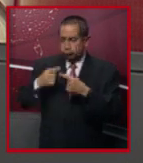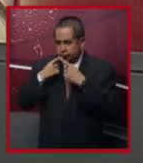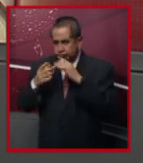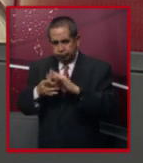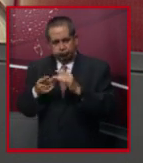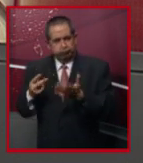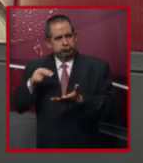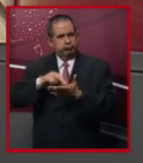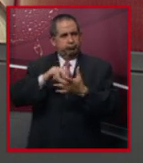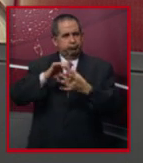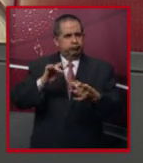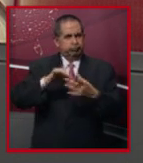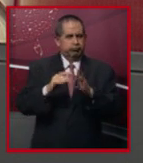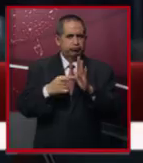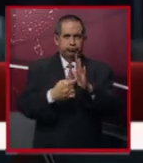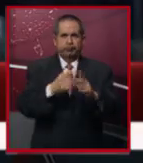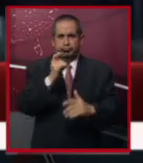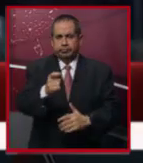el dictamen.